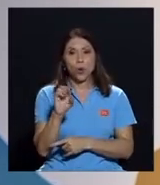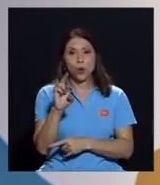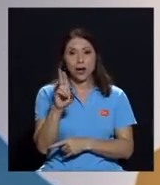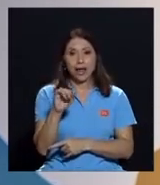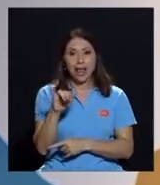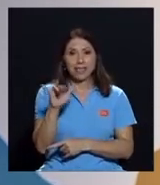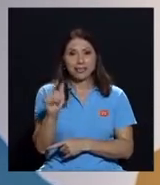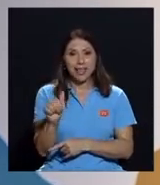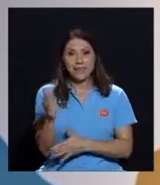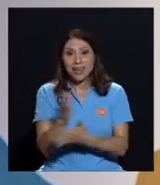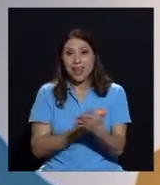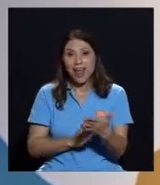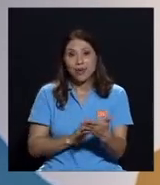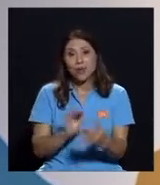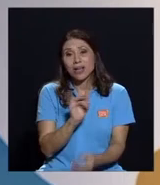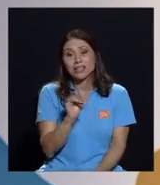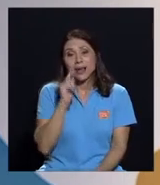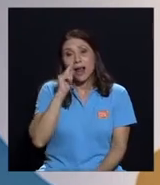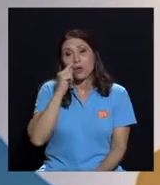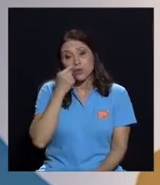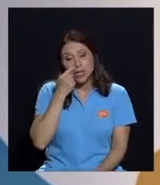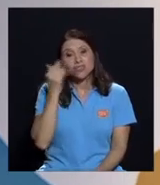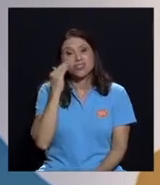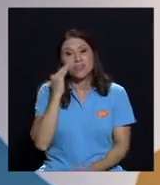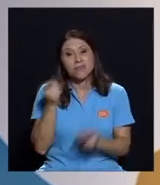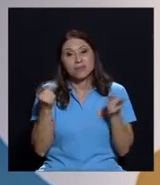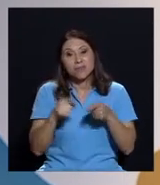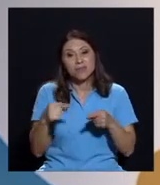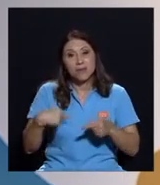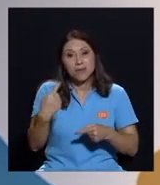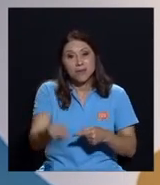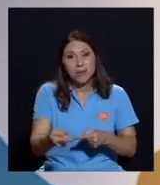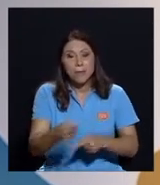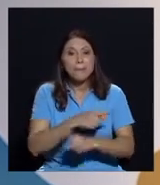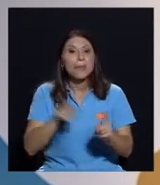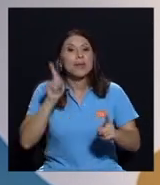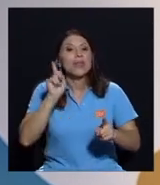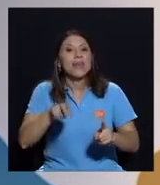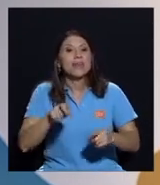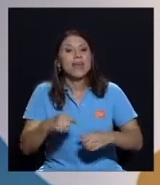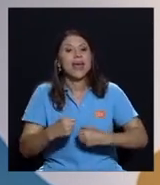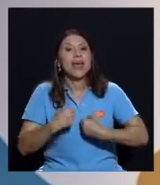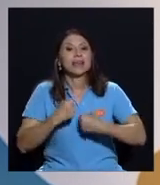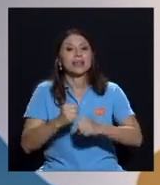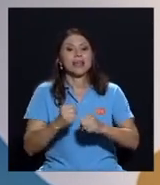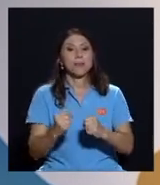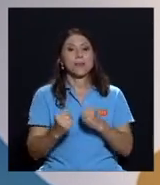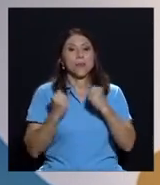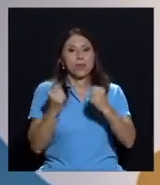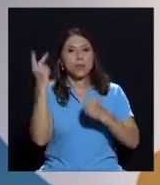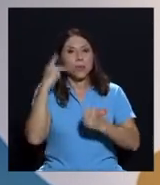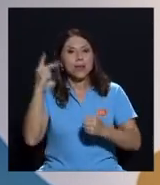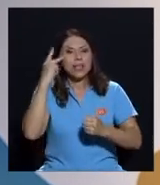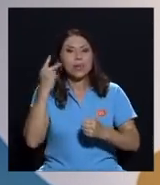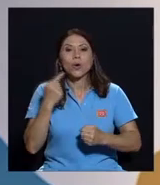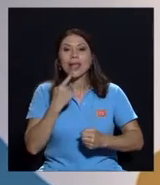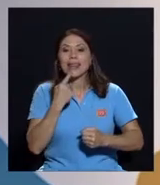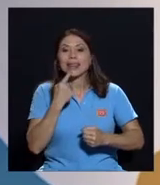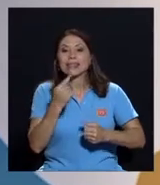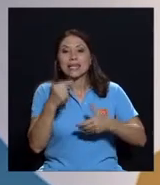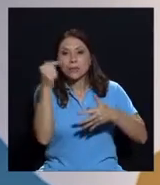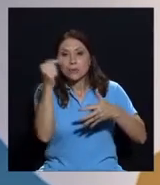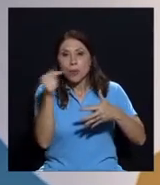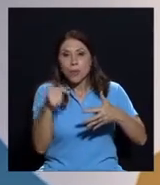predecible porque se guía por esas por esas normativas lo que tiene que hacer el poder político es dar direcciones claras de lo que